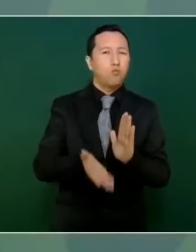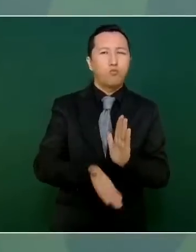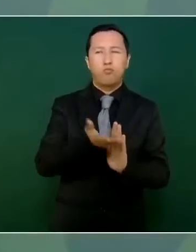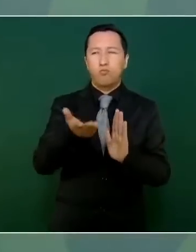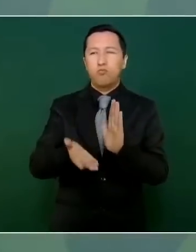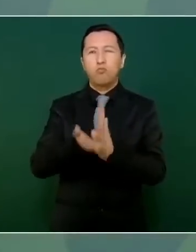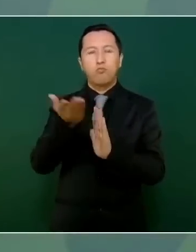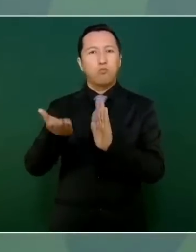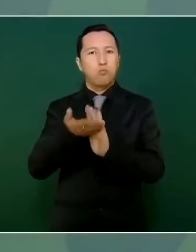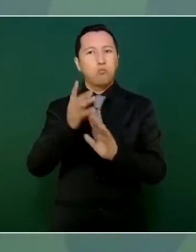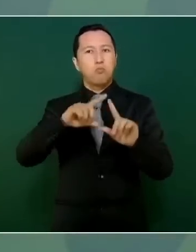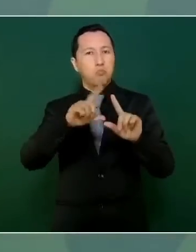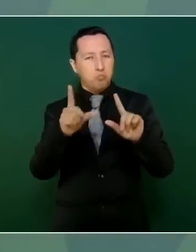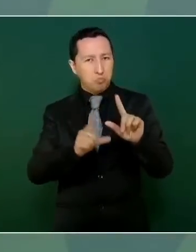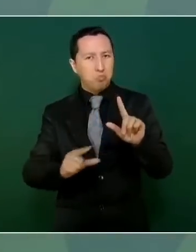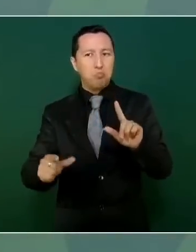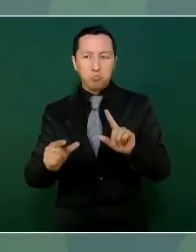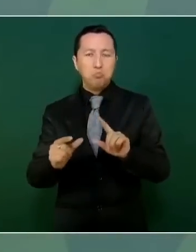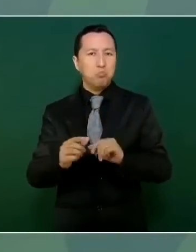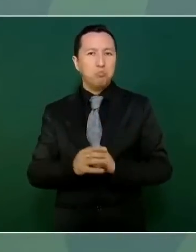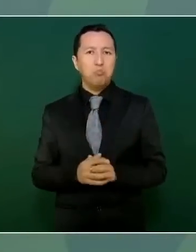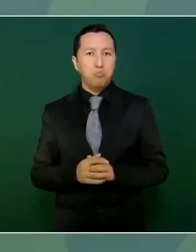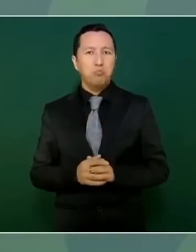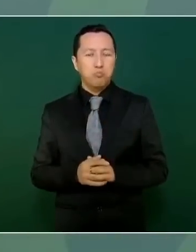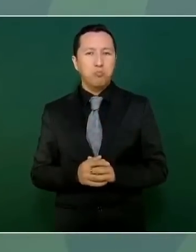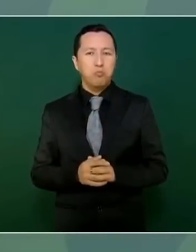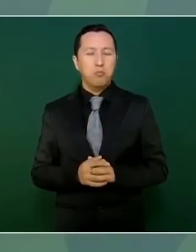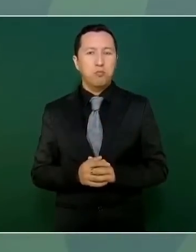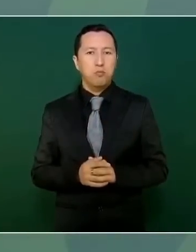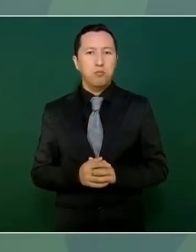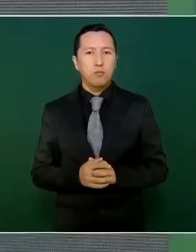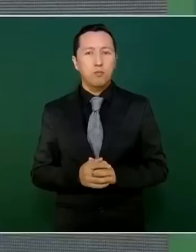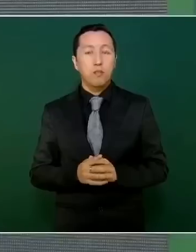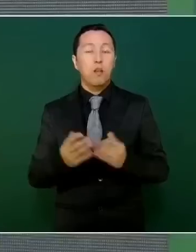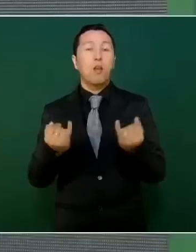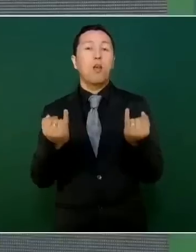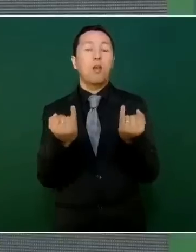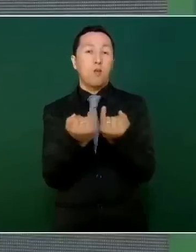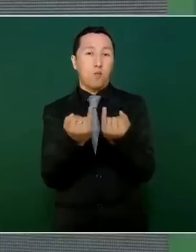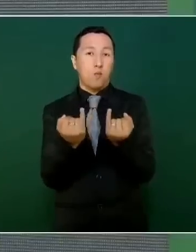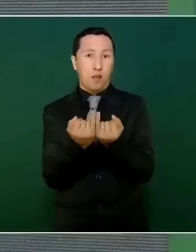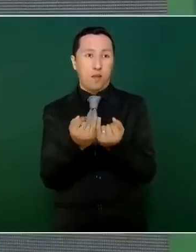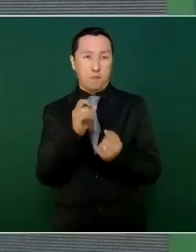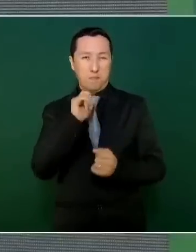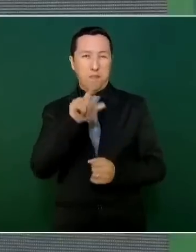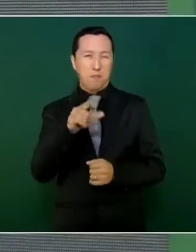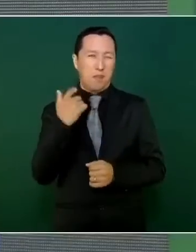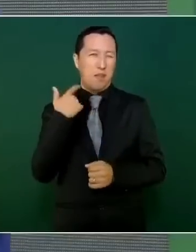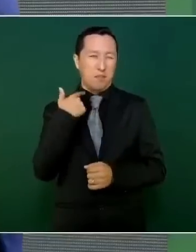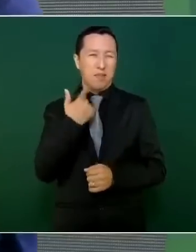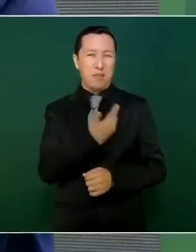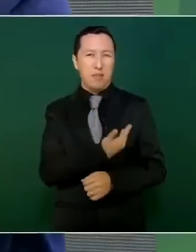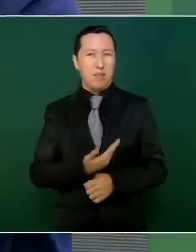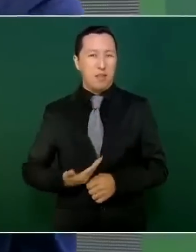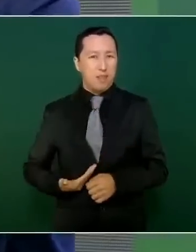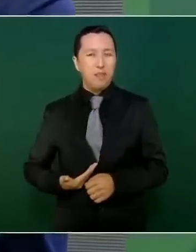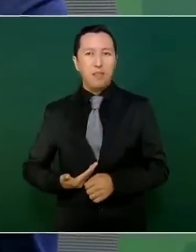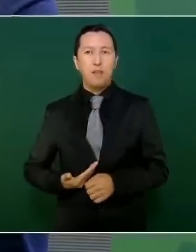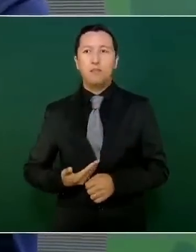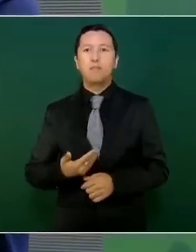gracias a él se logró la entrega de los libros de